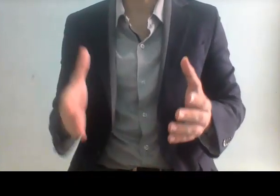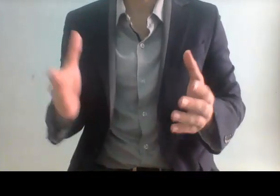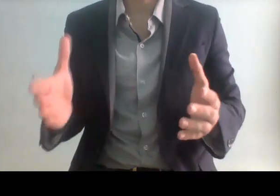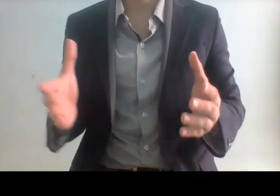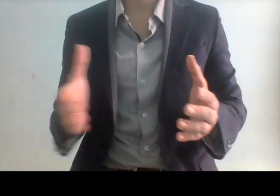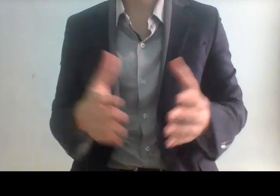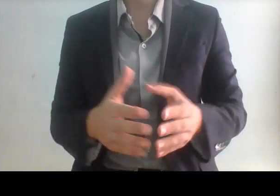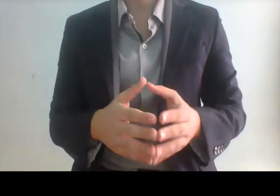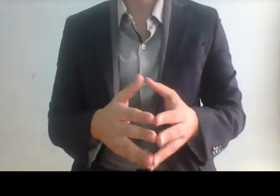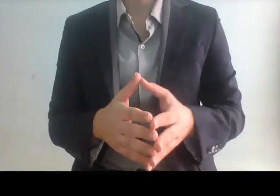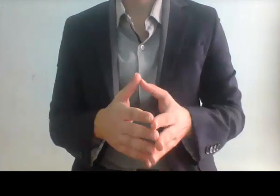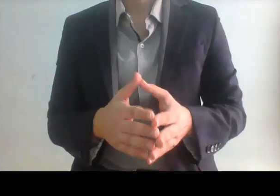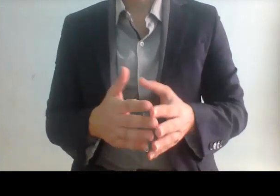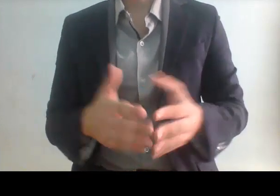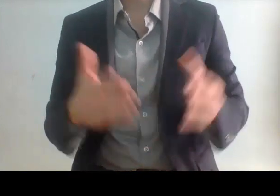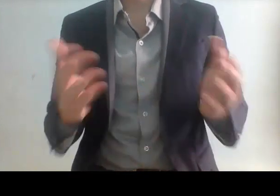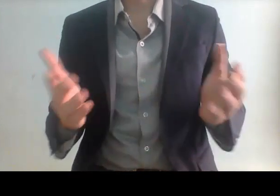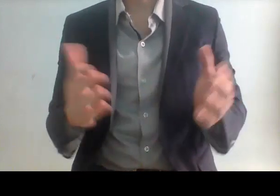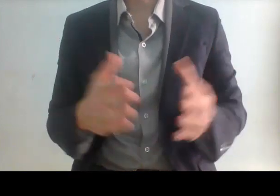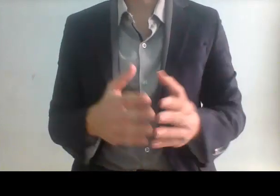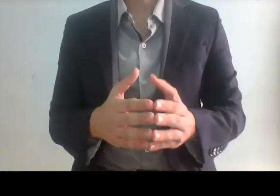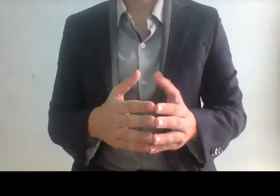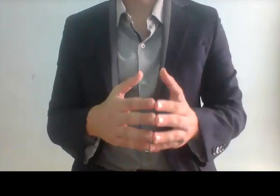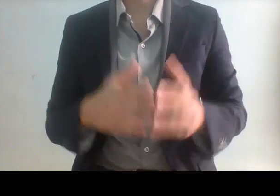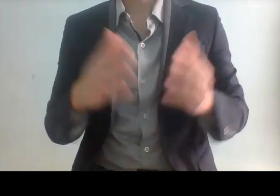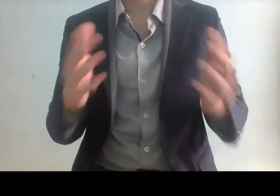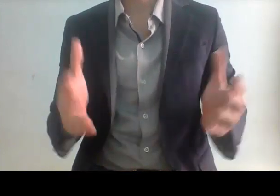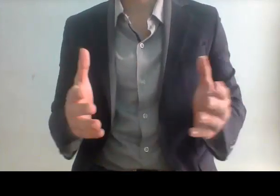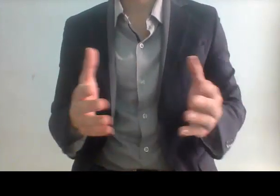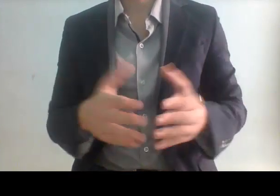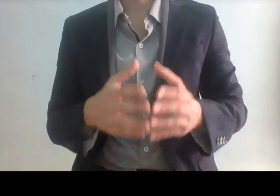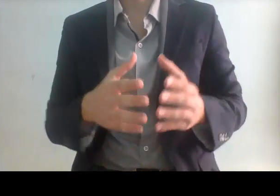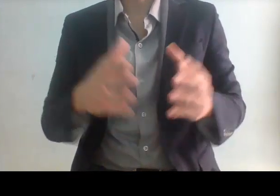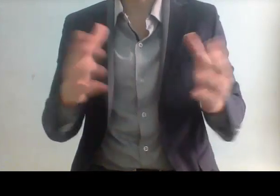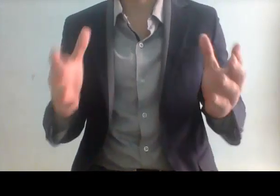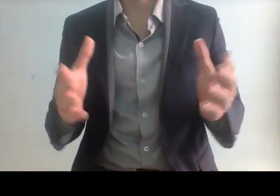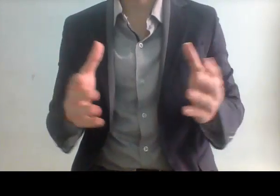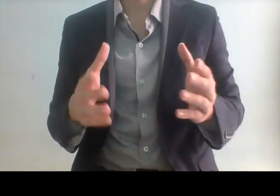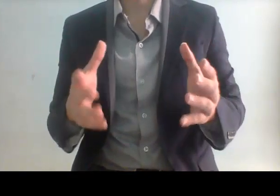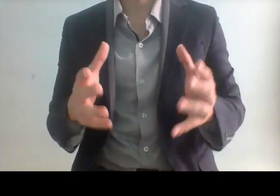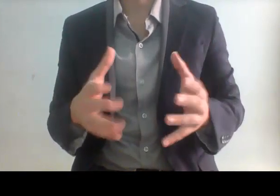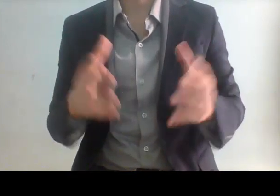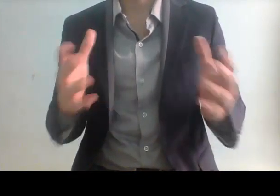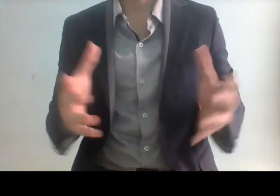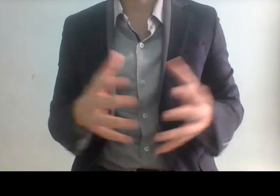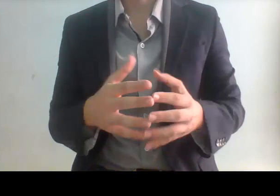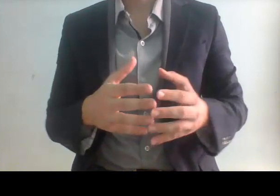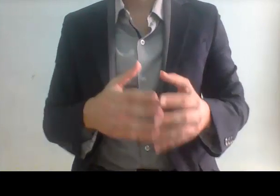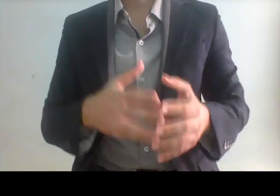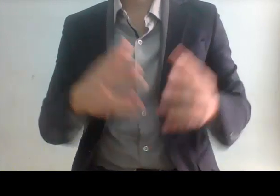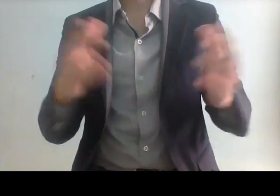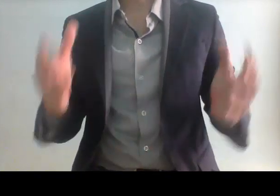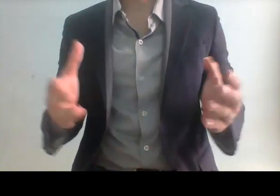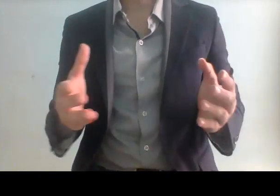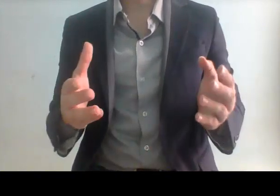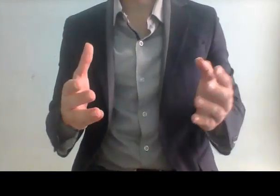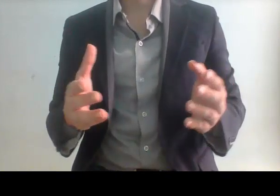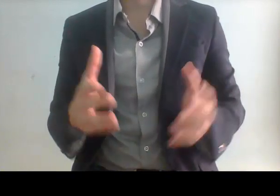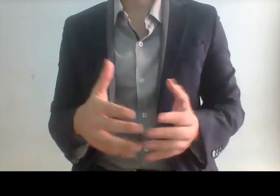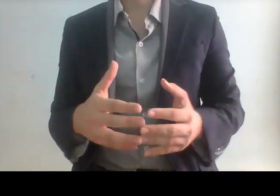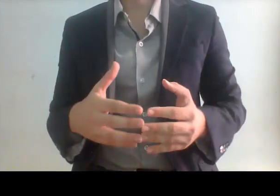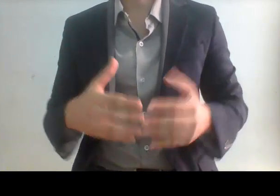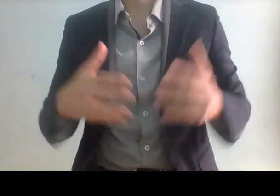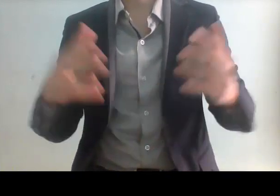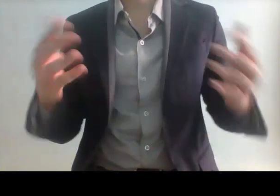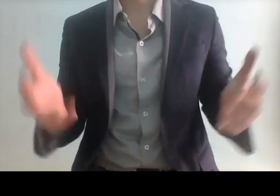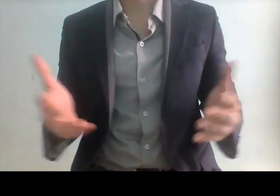Por lo que estamos viendo en estos momentos es que sí, México va a tener una pequeña decaída, o va a tener una decaída económica, que pues no es causada